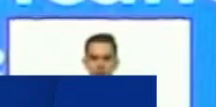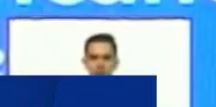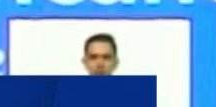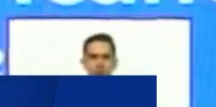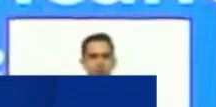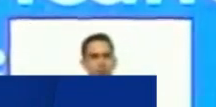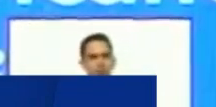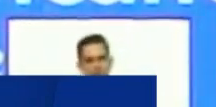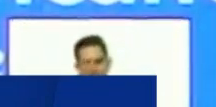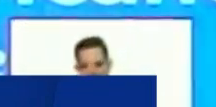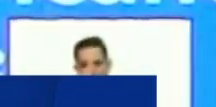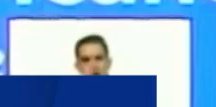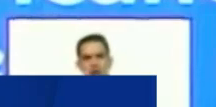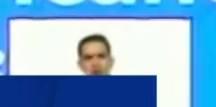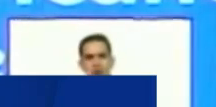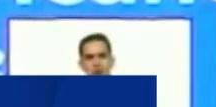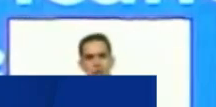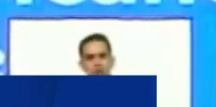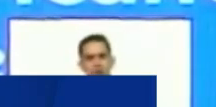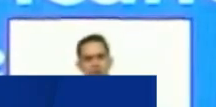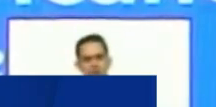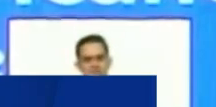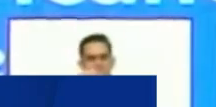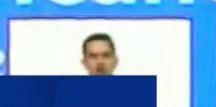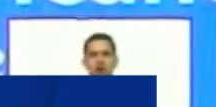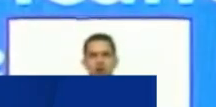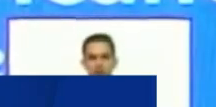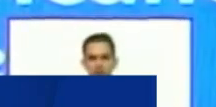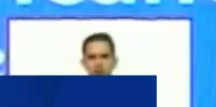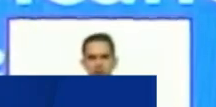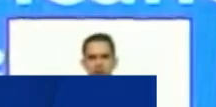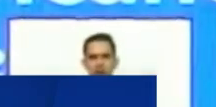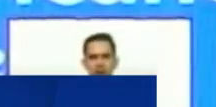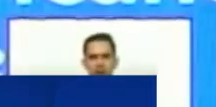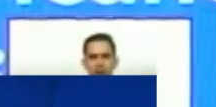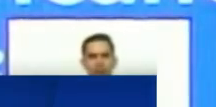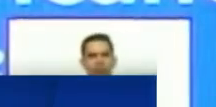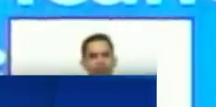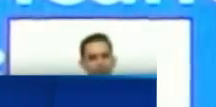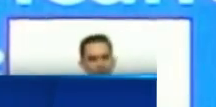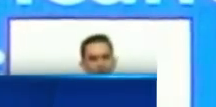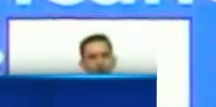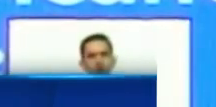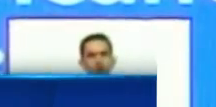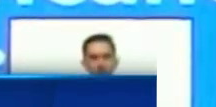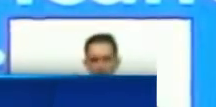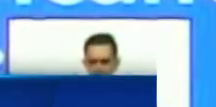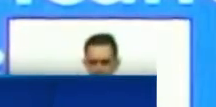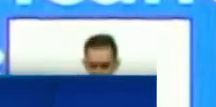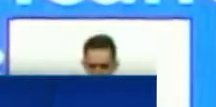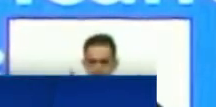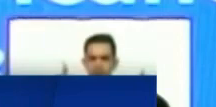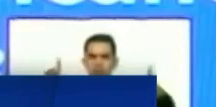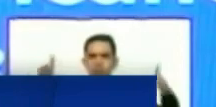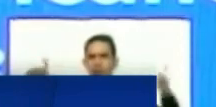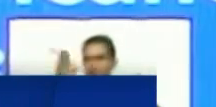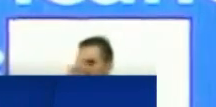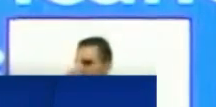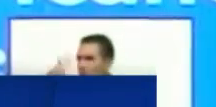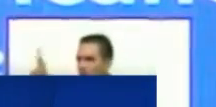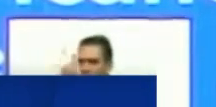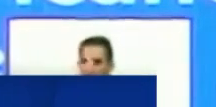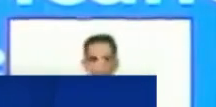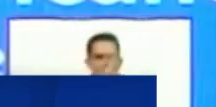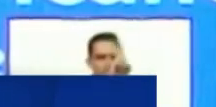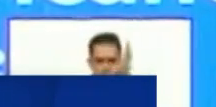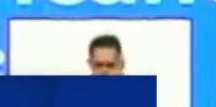con dignidad y también con respeto, abrimos nuestras fronteras al mundo